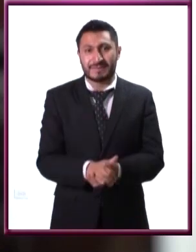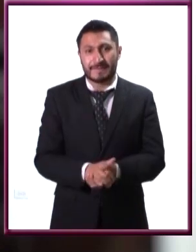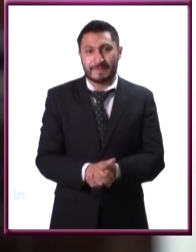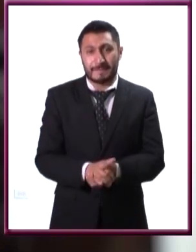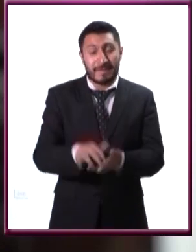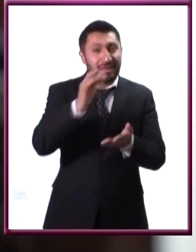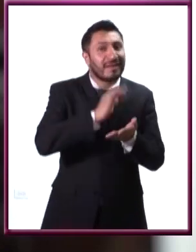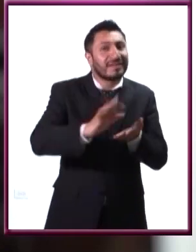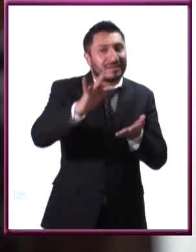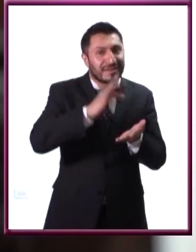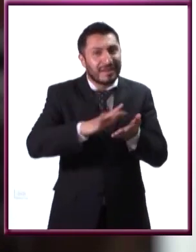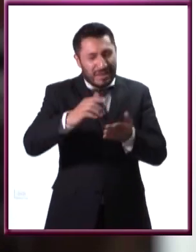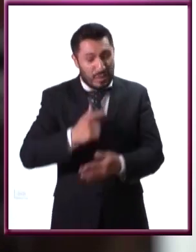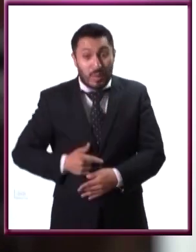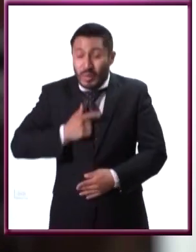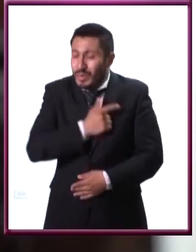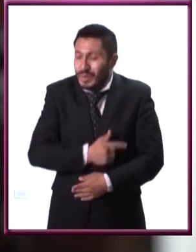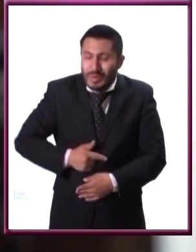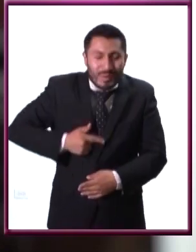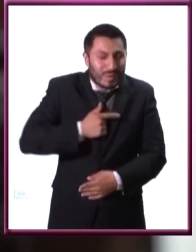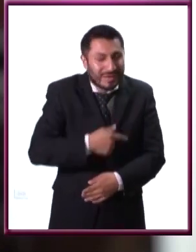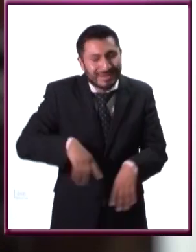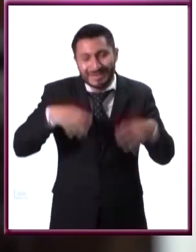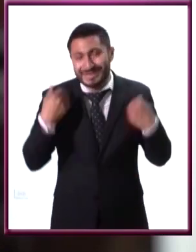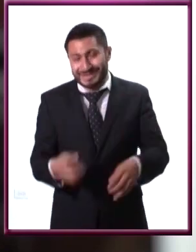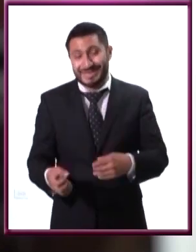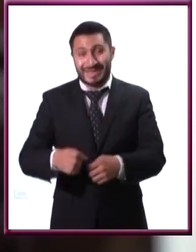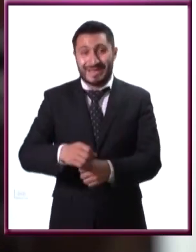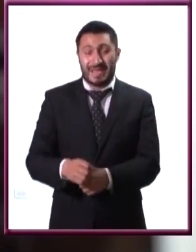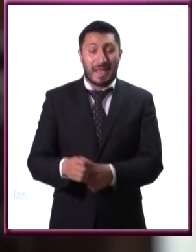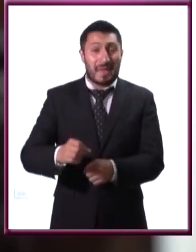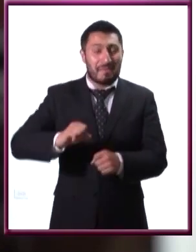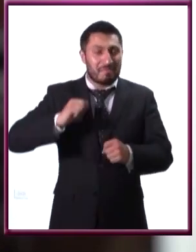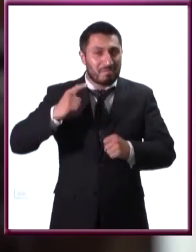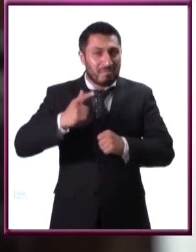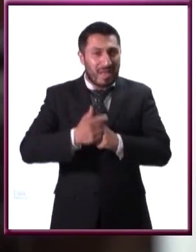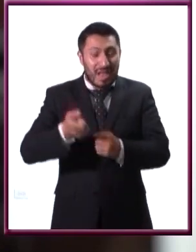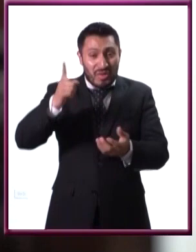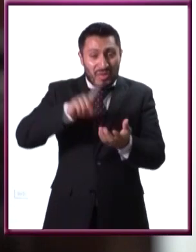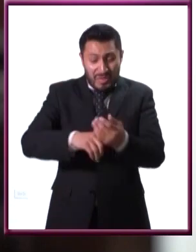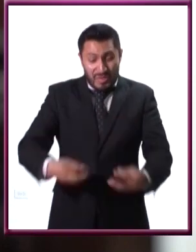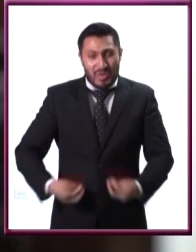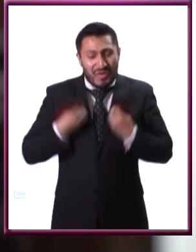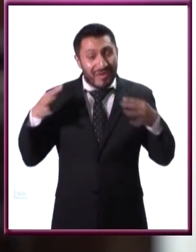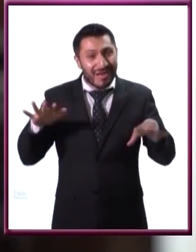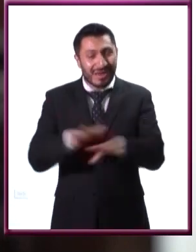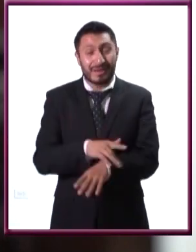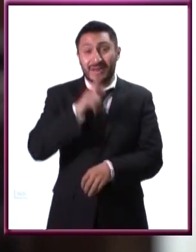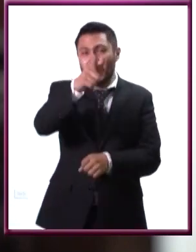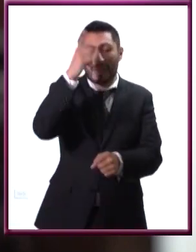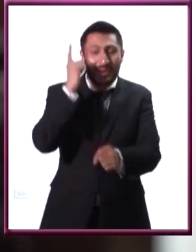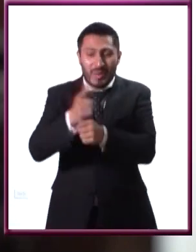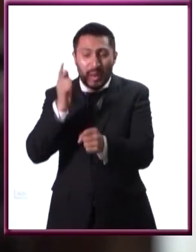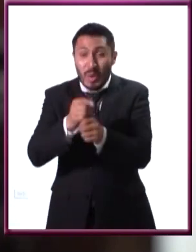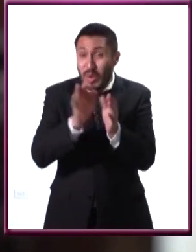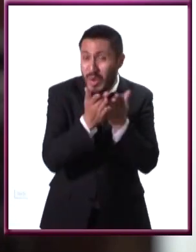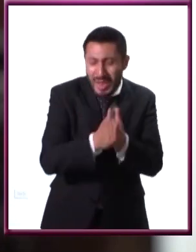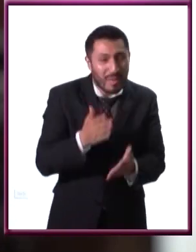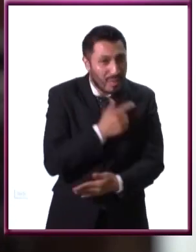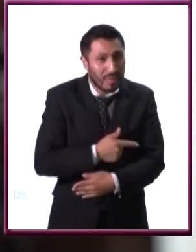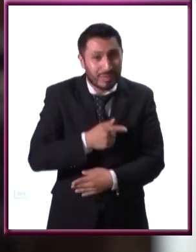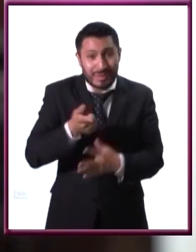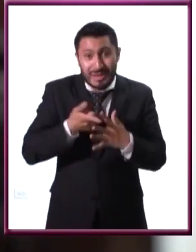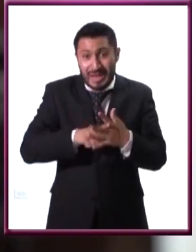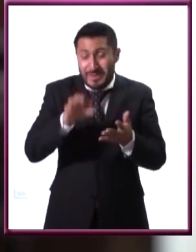lo saben, la lectura por placer puede ser algo que nos cambie la vida. Encuentren qué libro les gusta y comiencen